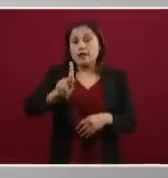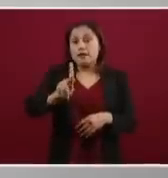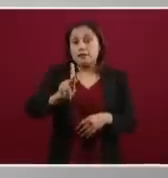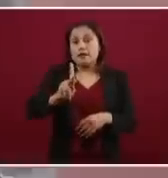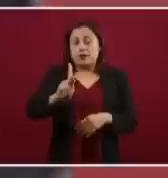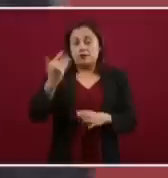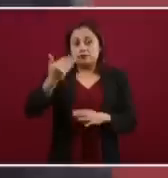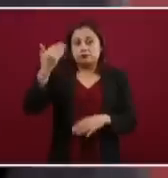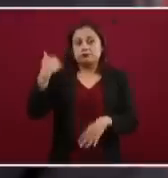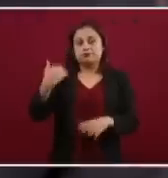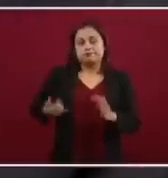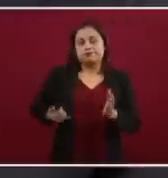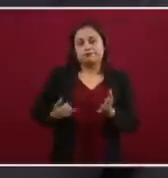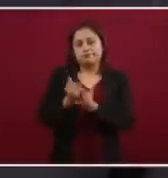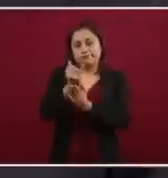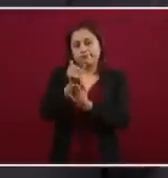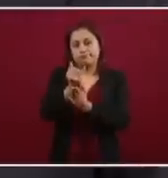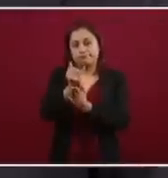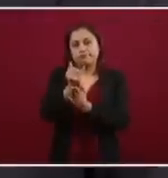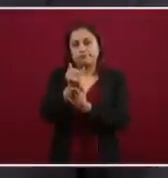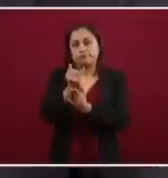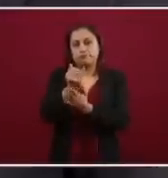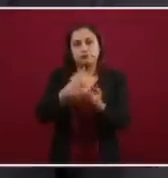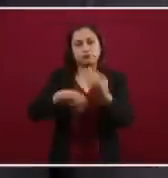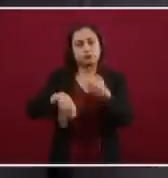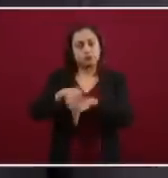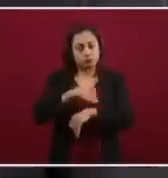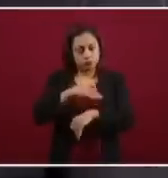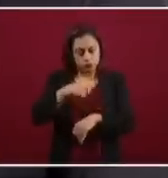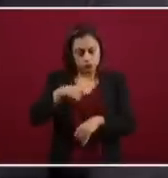definió, era tomar en cuenta